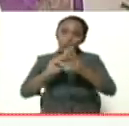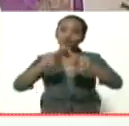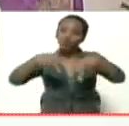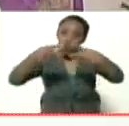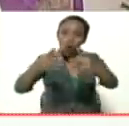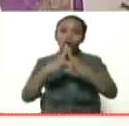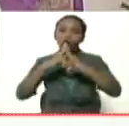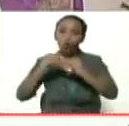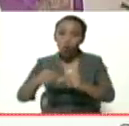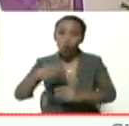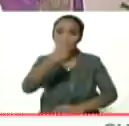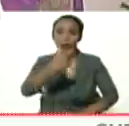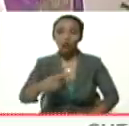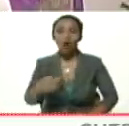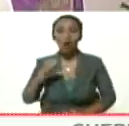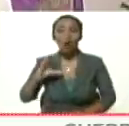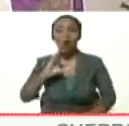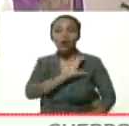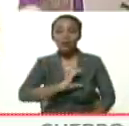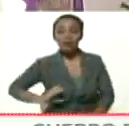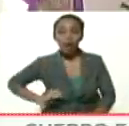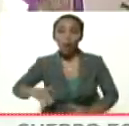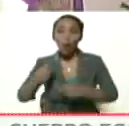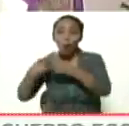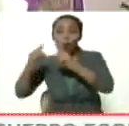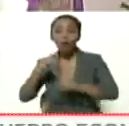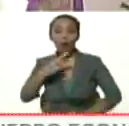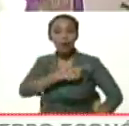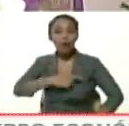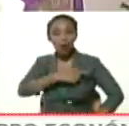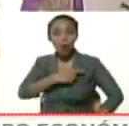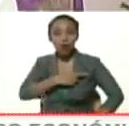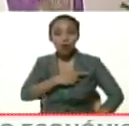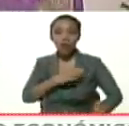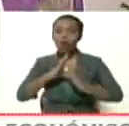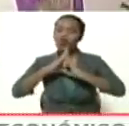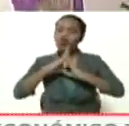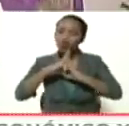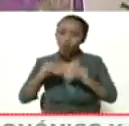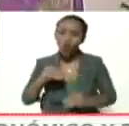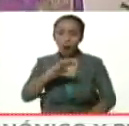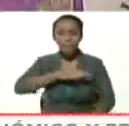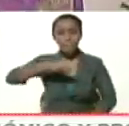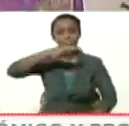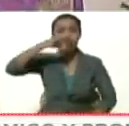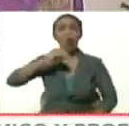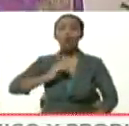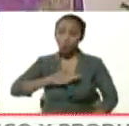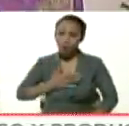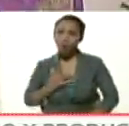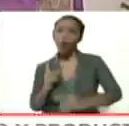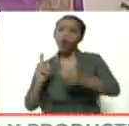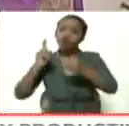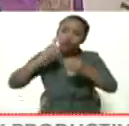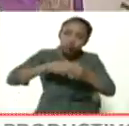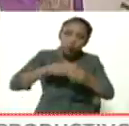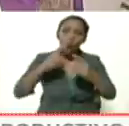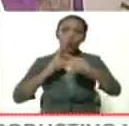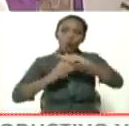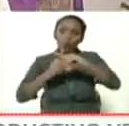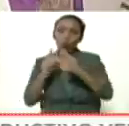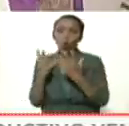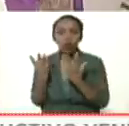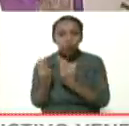todas y a todos los cristianos de Venezuela y a los que son de otras religiones. Todos desde la espiritualidad podemos unirnos para orar